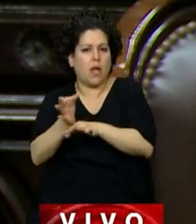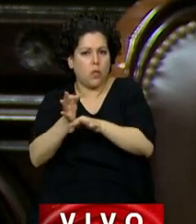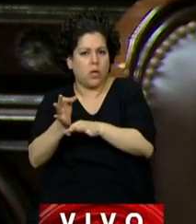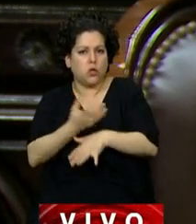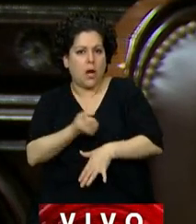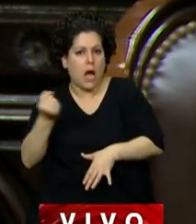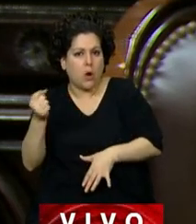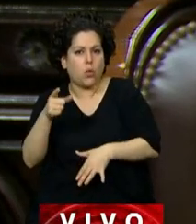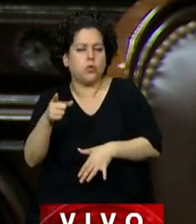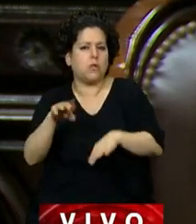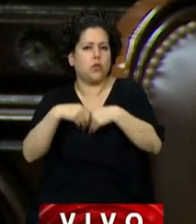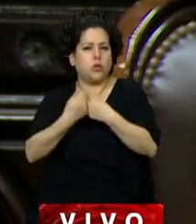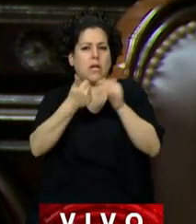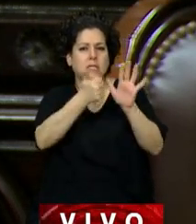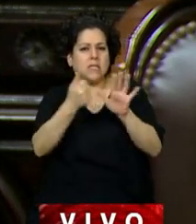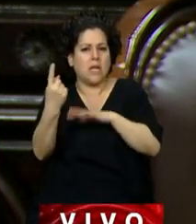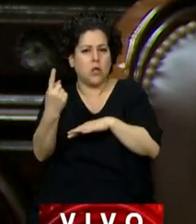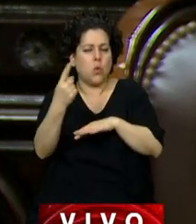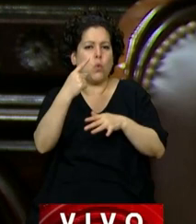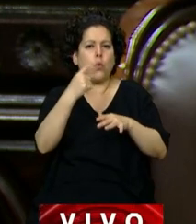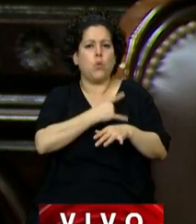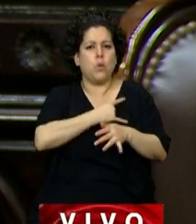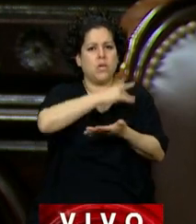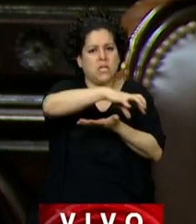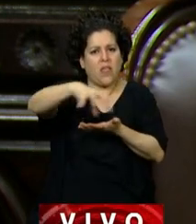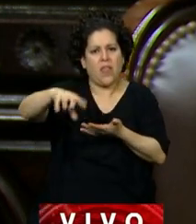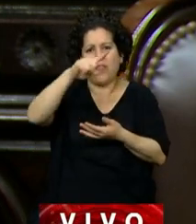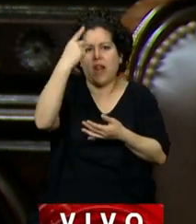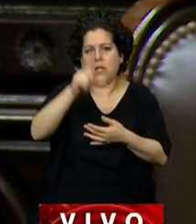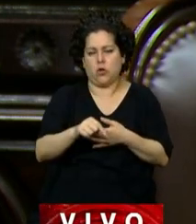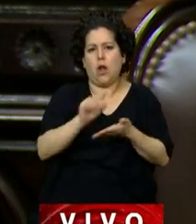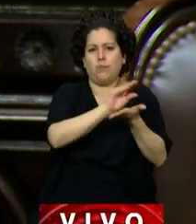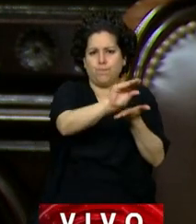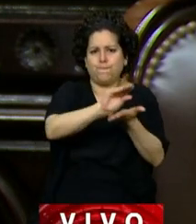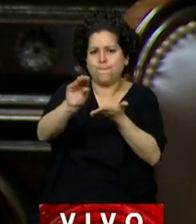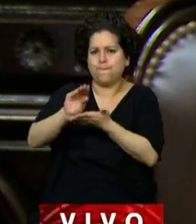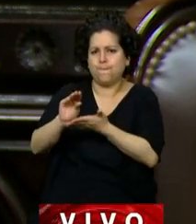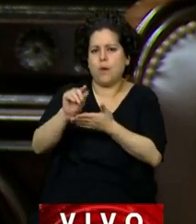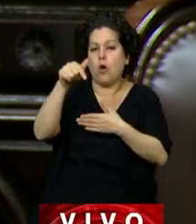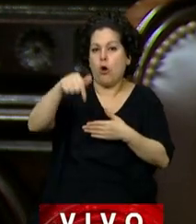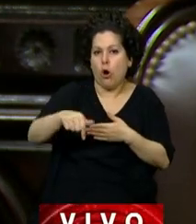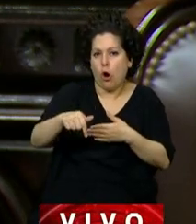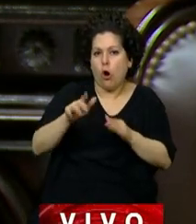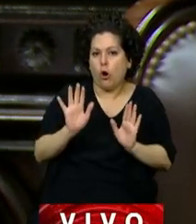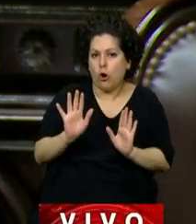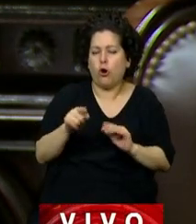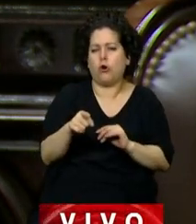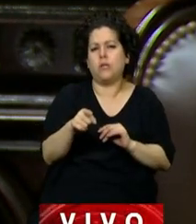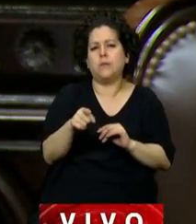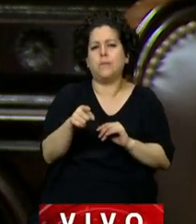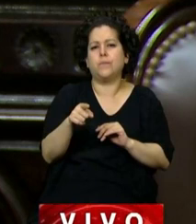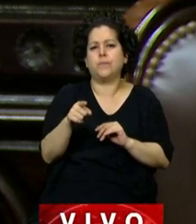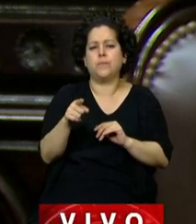educación sostiene a 61 universidades nacionales. Y una comparación hoy,